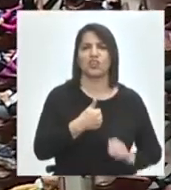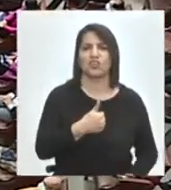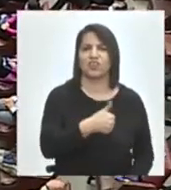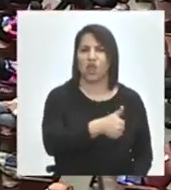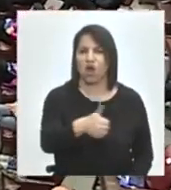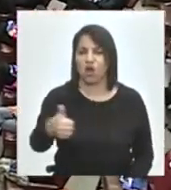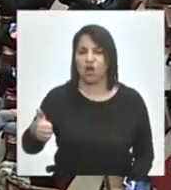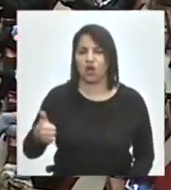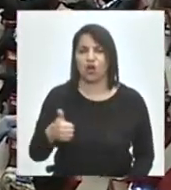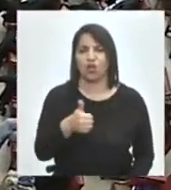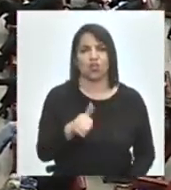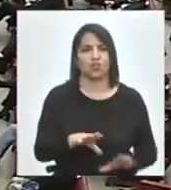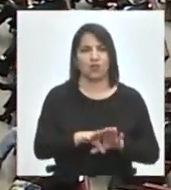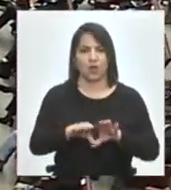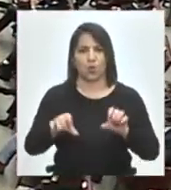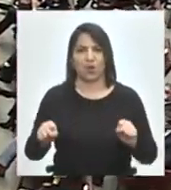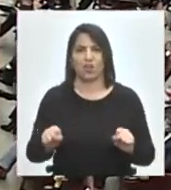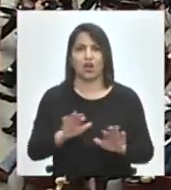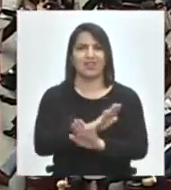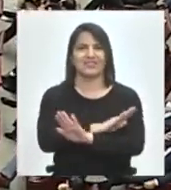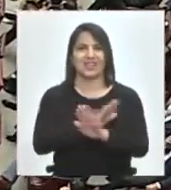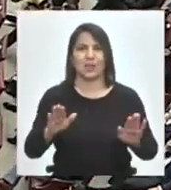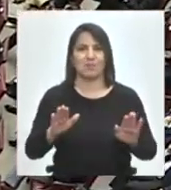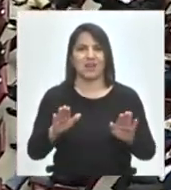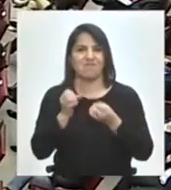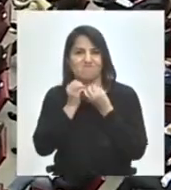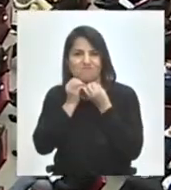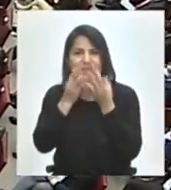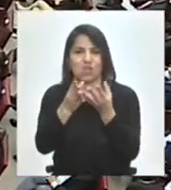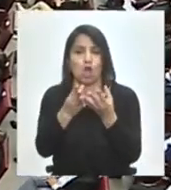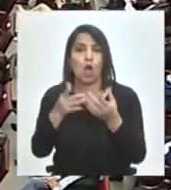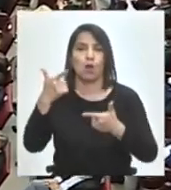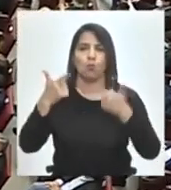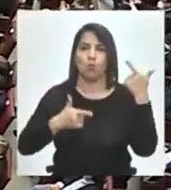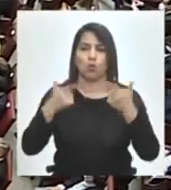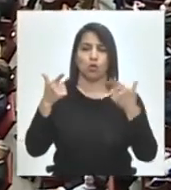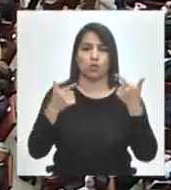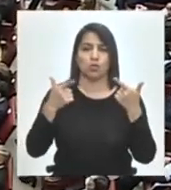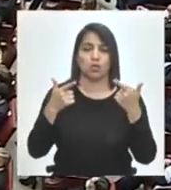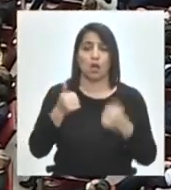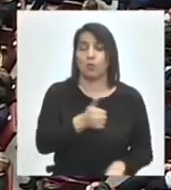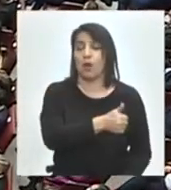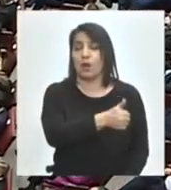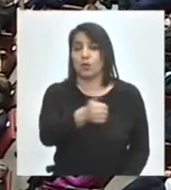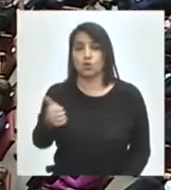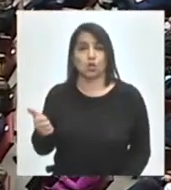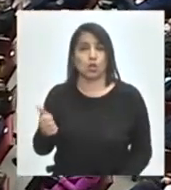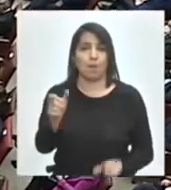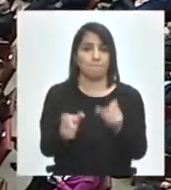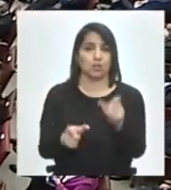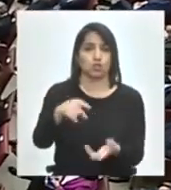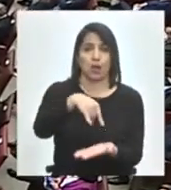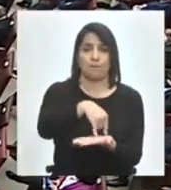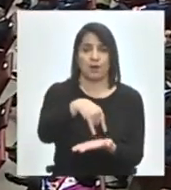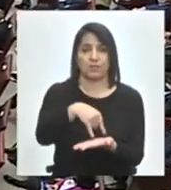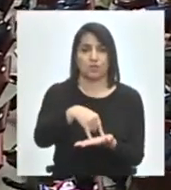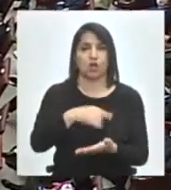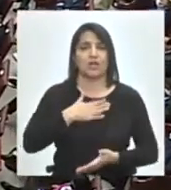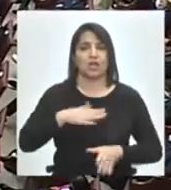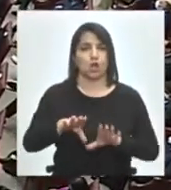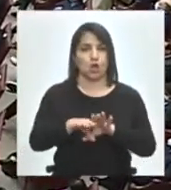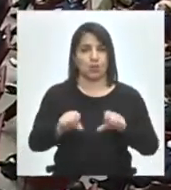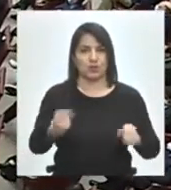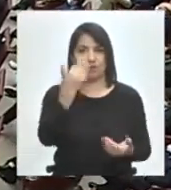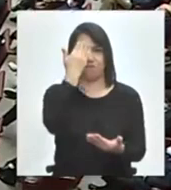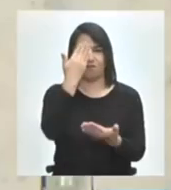las agresiones en política, que está disponible para todos los parlamentarios que quieran comprometerse ante el país,